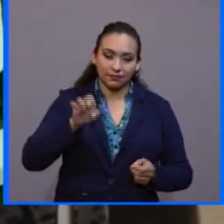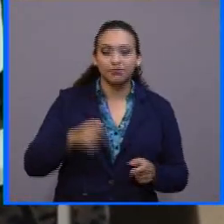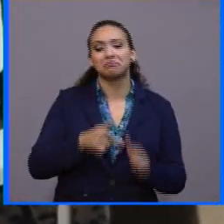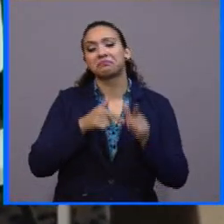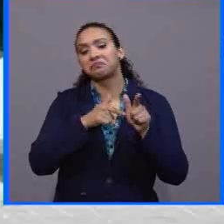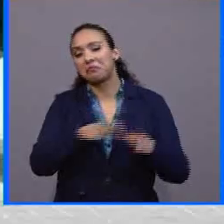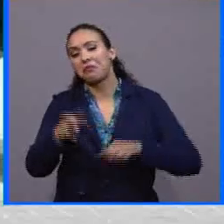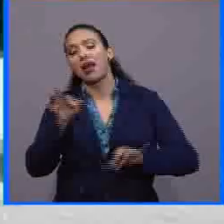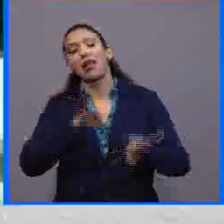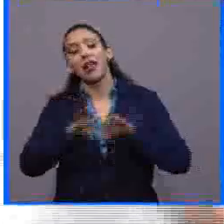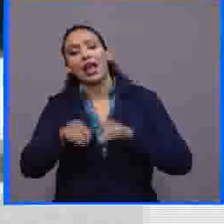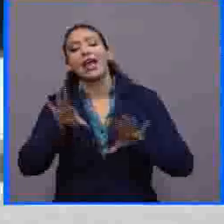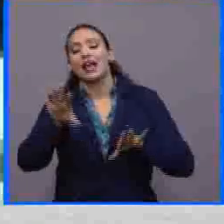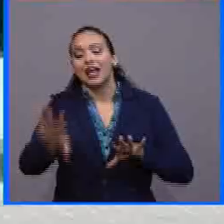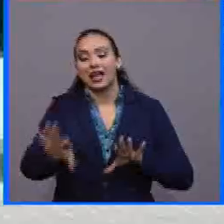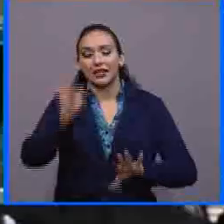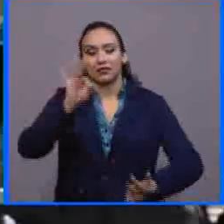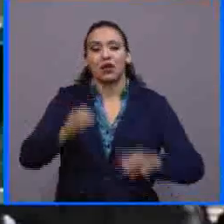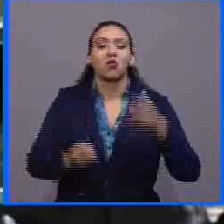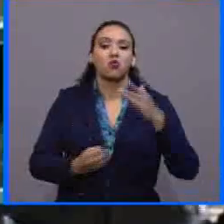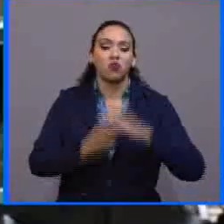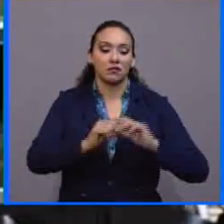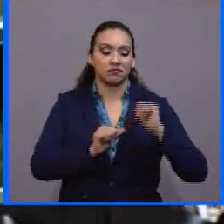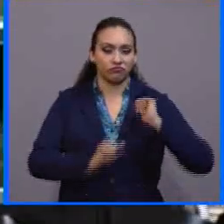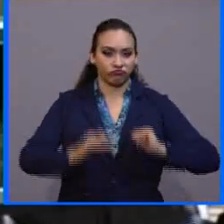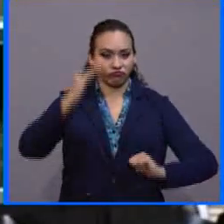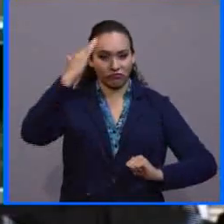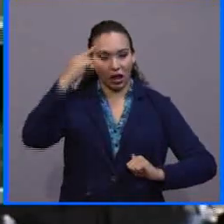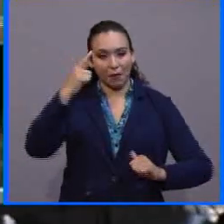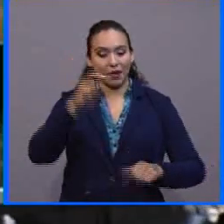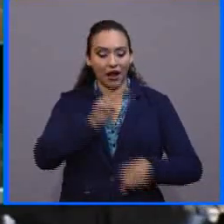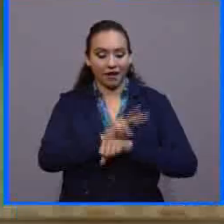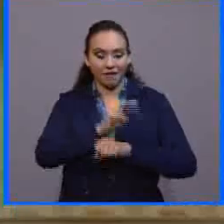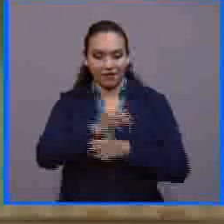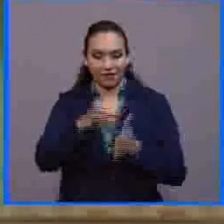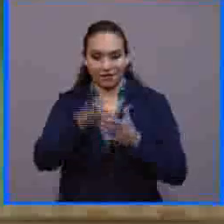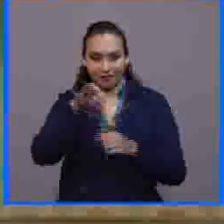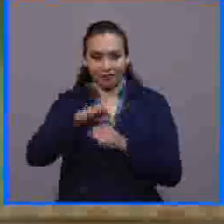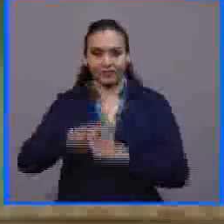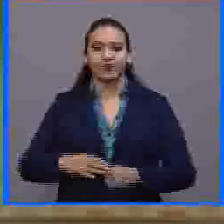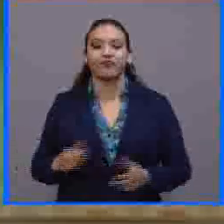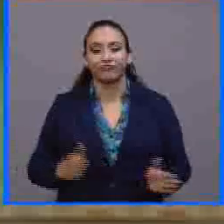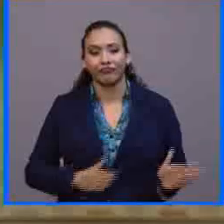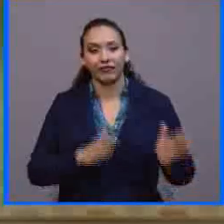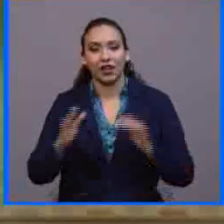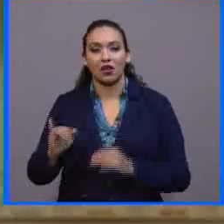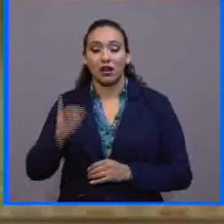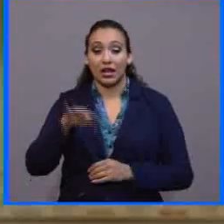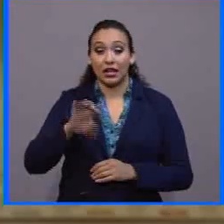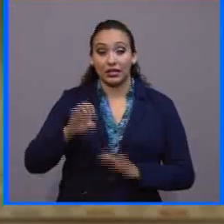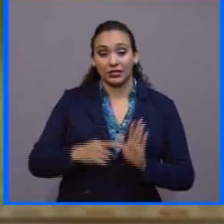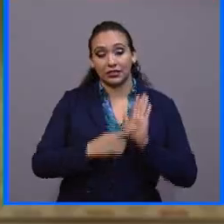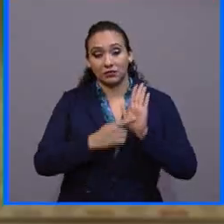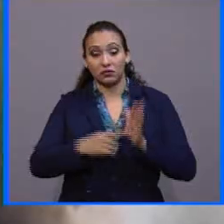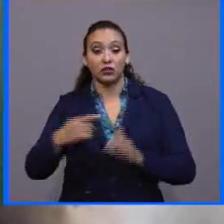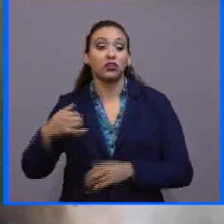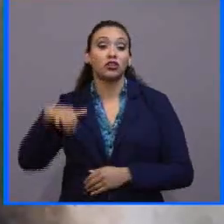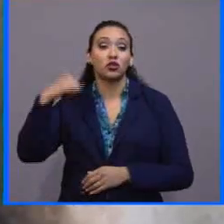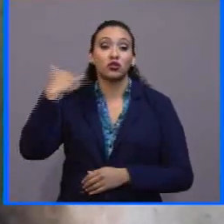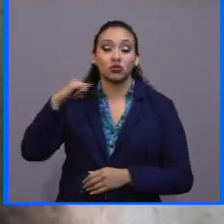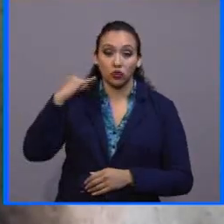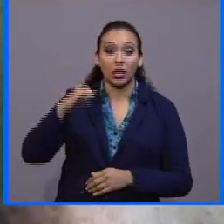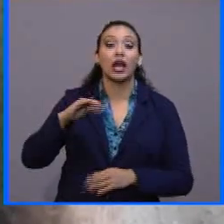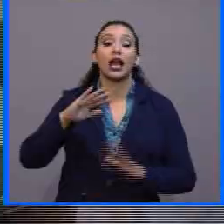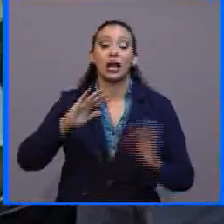designar funcionarios de mesas directivas de casillas seccionales. Por otro lado, el INE da a conocer que Yucatán se sumó a